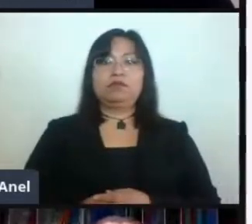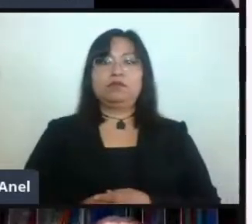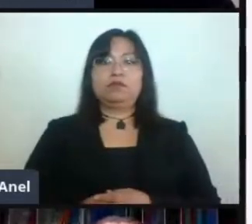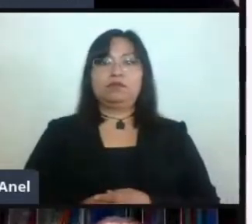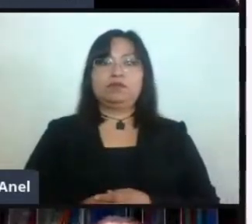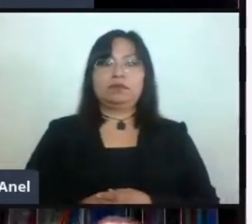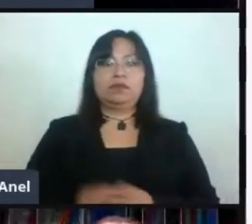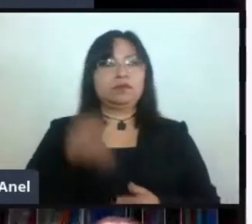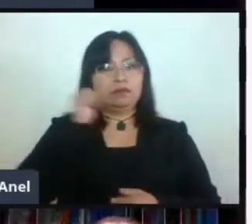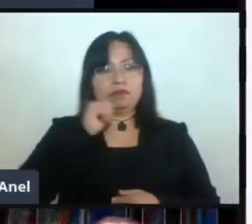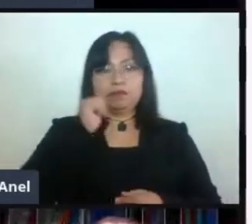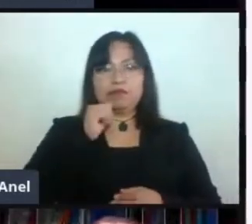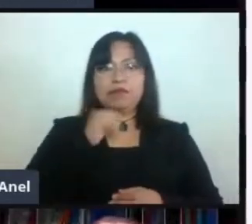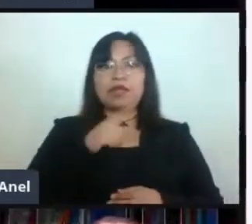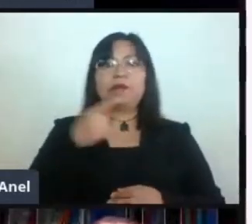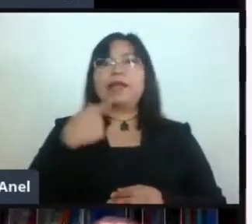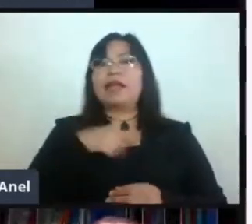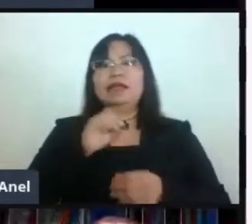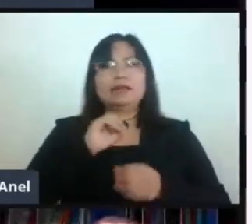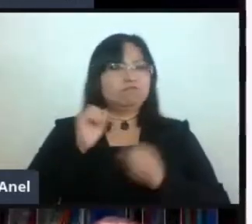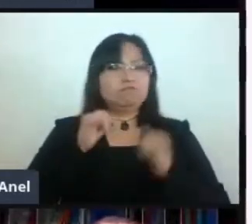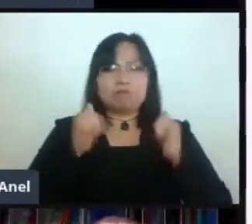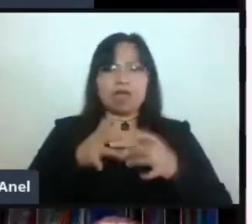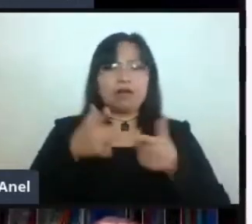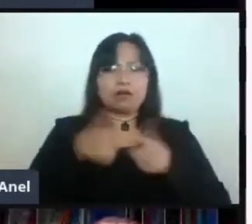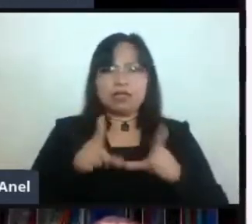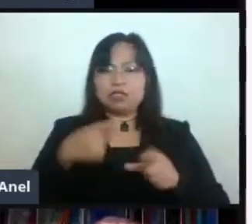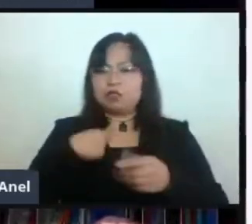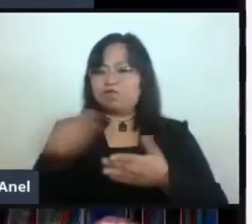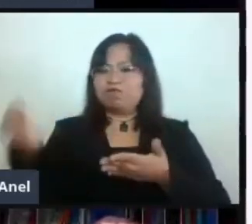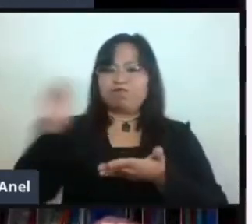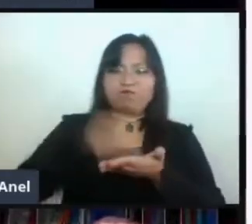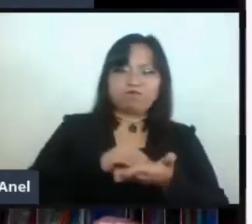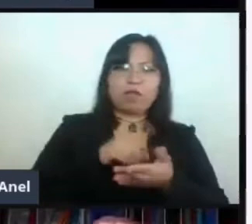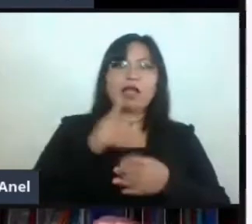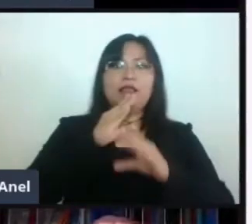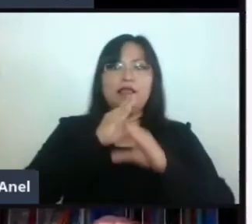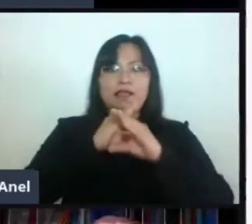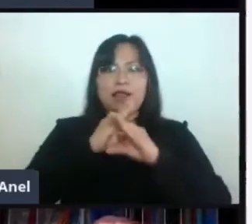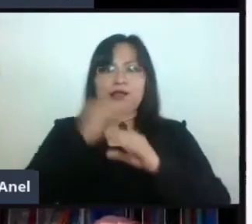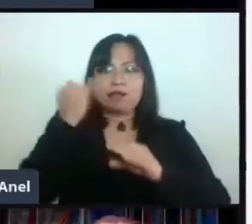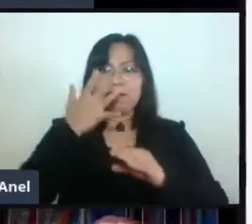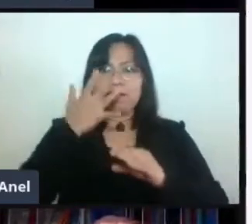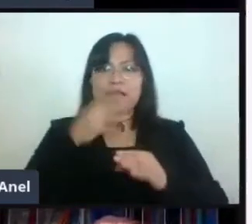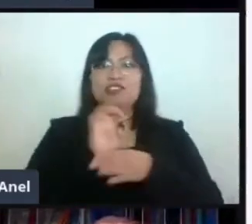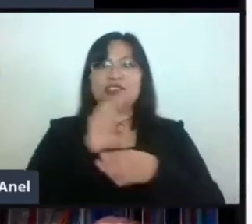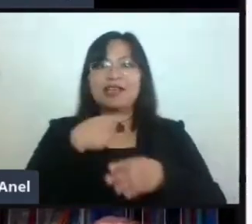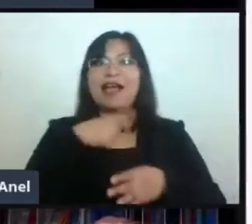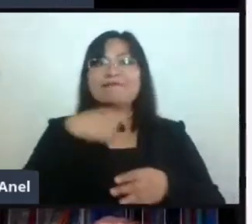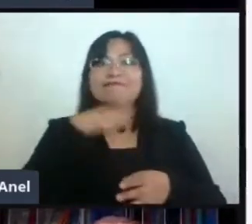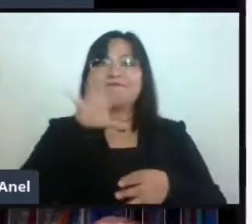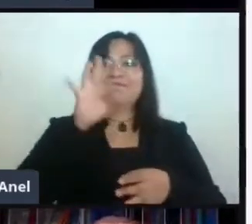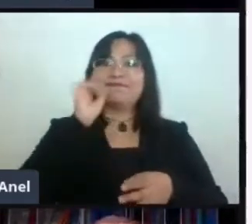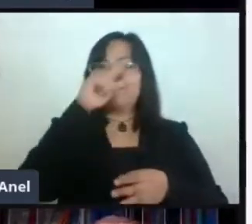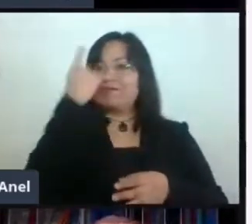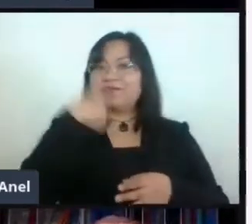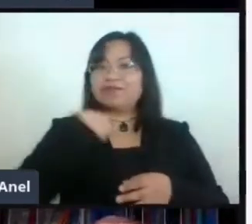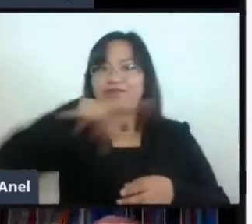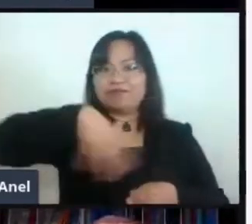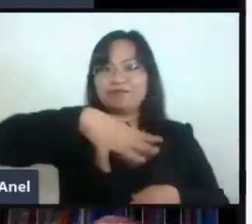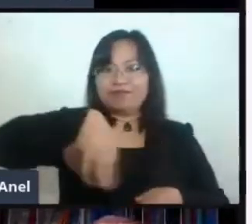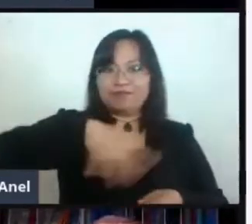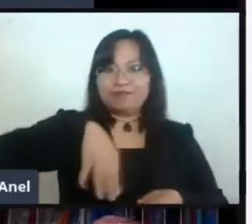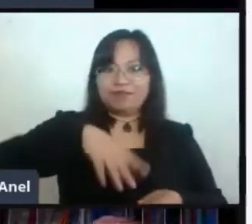previamente identificado, ¿no? Identificado. Entonces, a ver, en aquí, esta es la que necesito. La